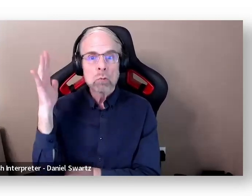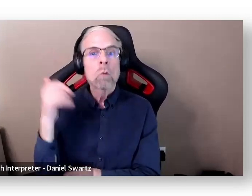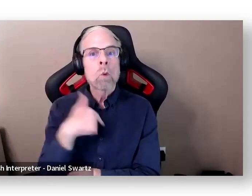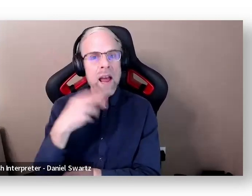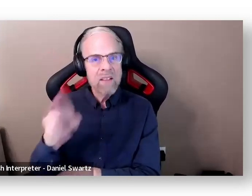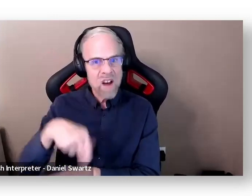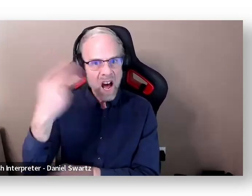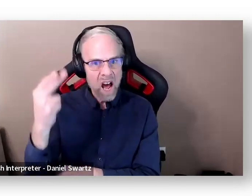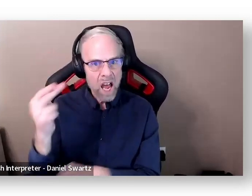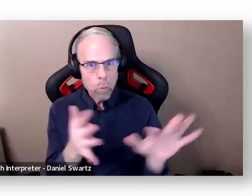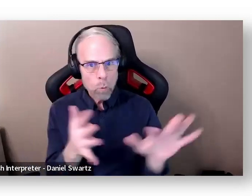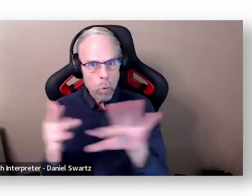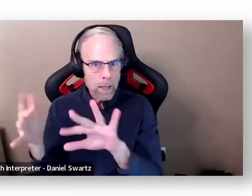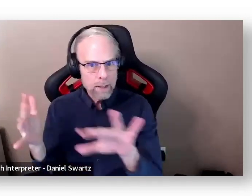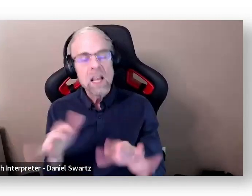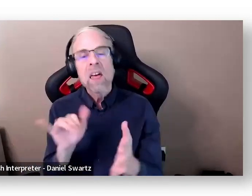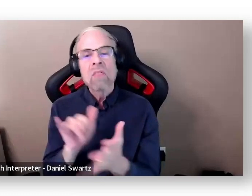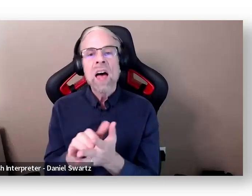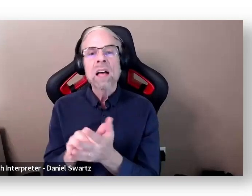enfrente.